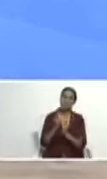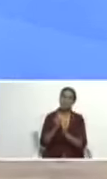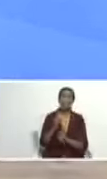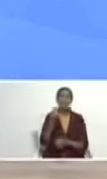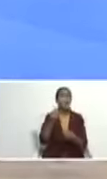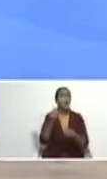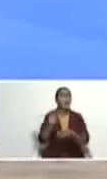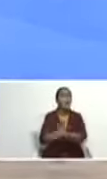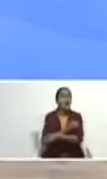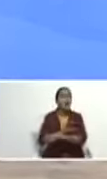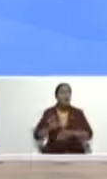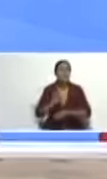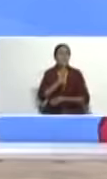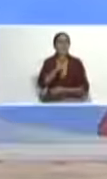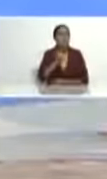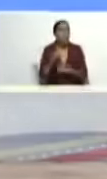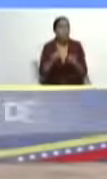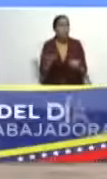canción?